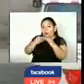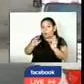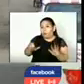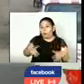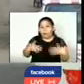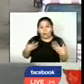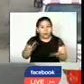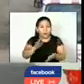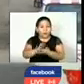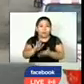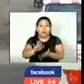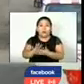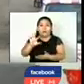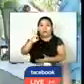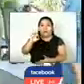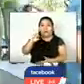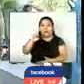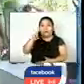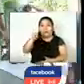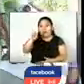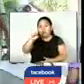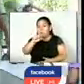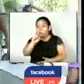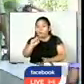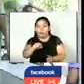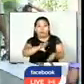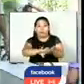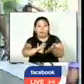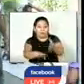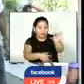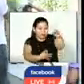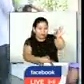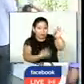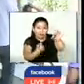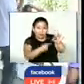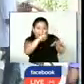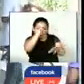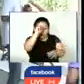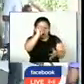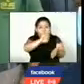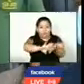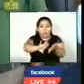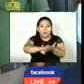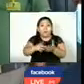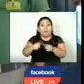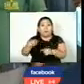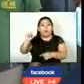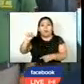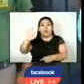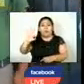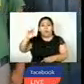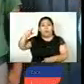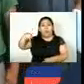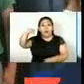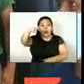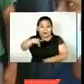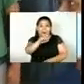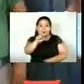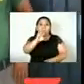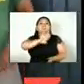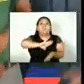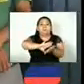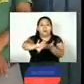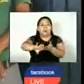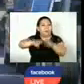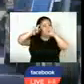a la falta del pago del FODES tienen problemas con el pago de planilla sin embargo la deuda de AFP se cancelará esta semana